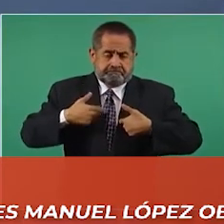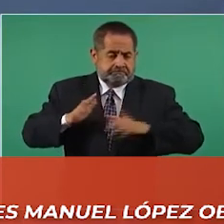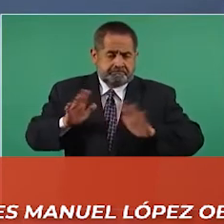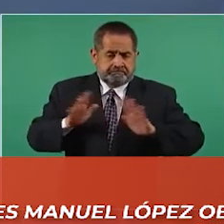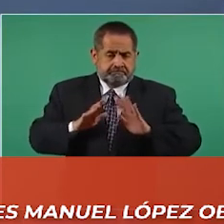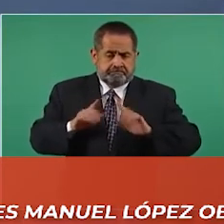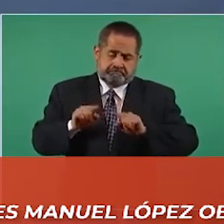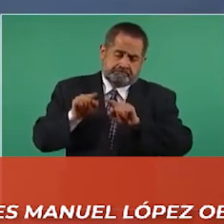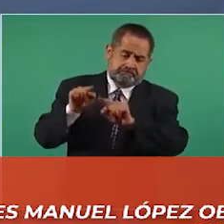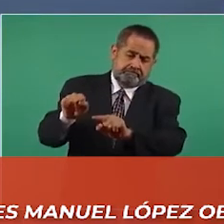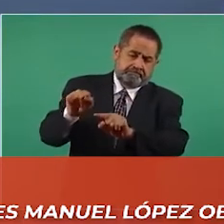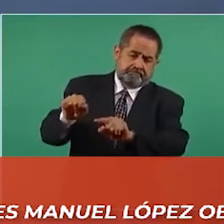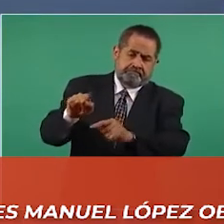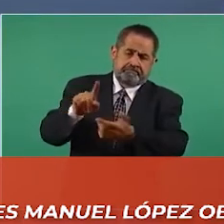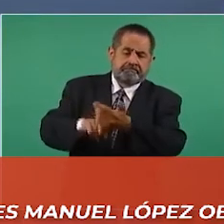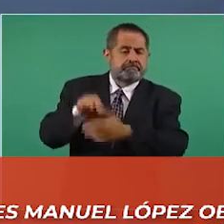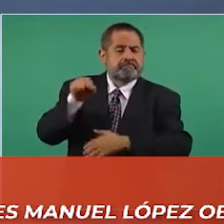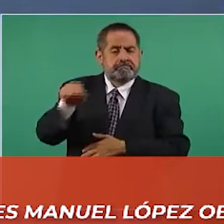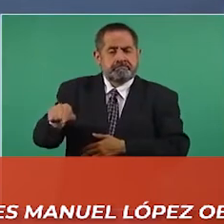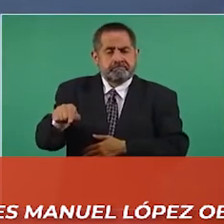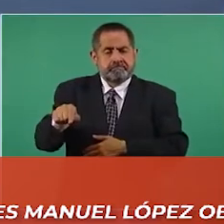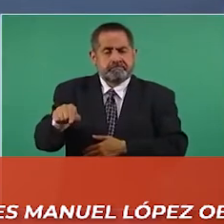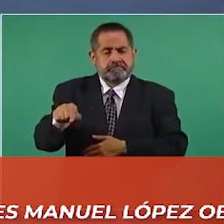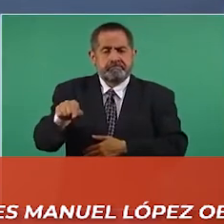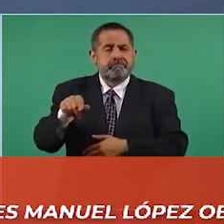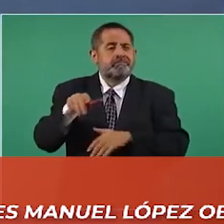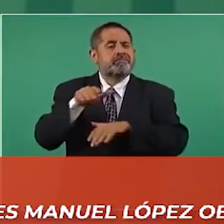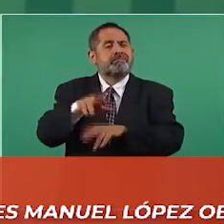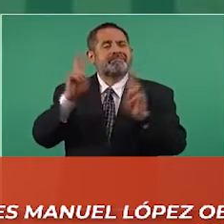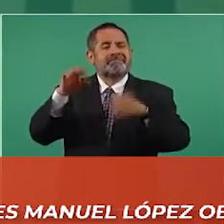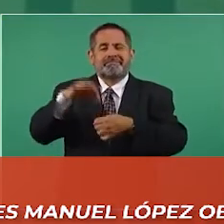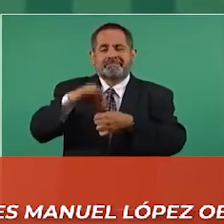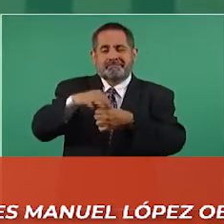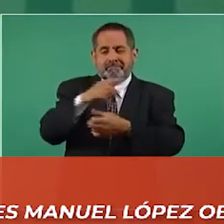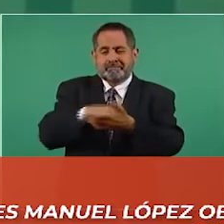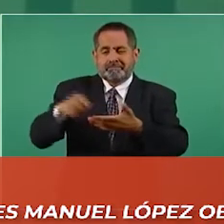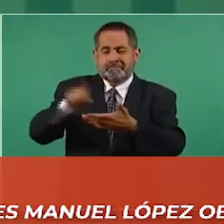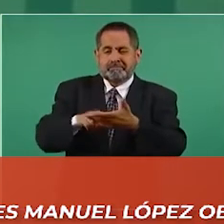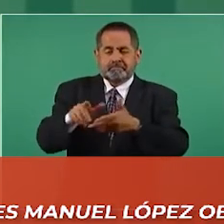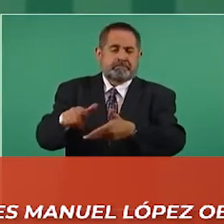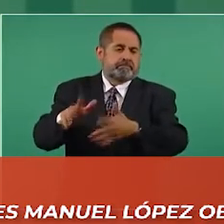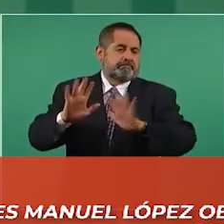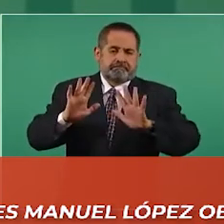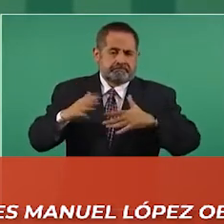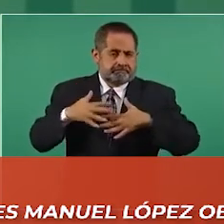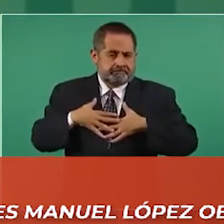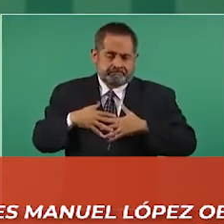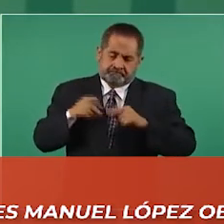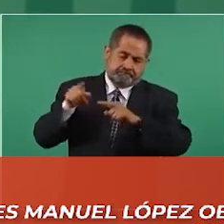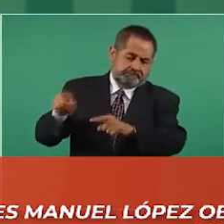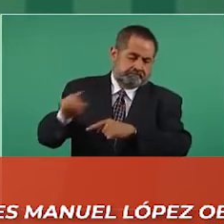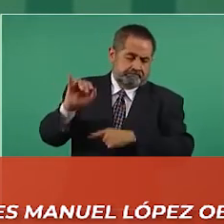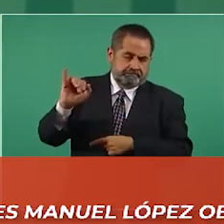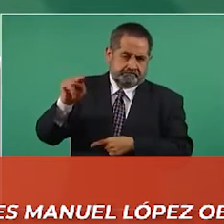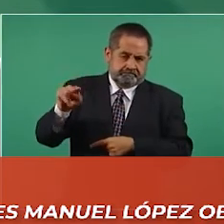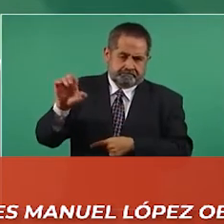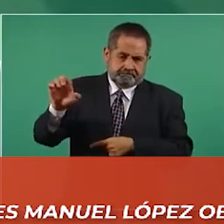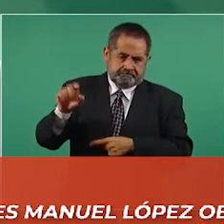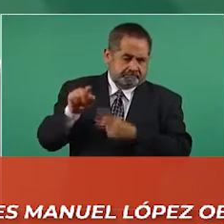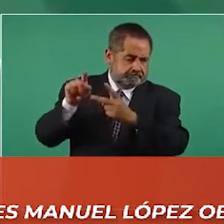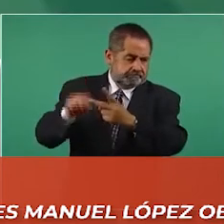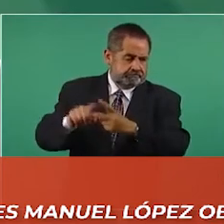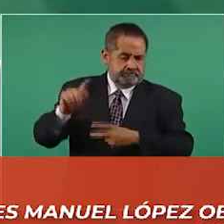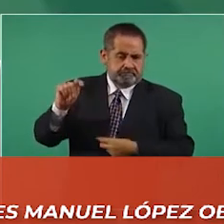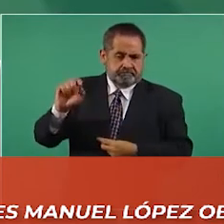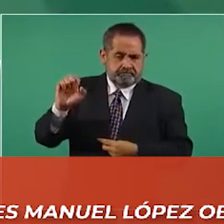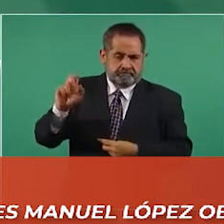Es un asunto que tiene que ver con las elecciones y para eso está el INE y está el Tribunal